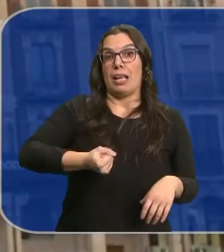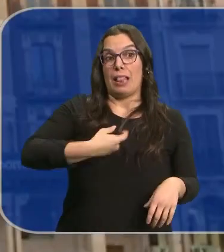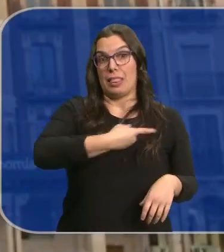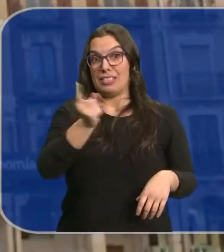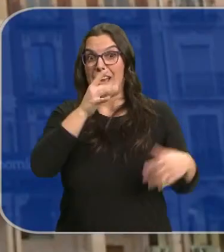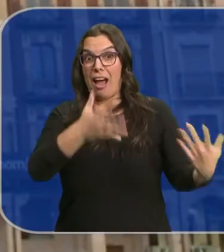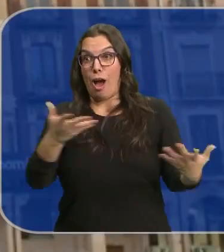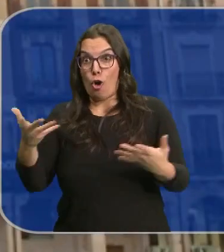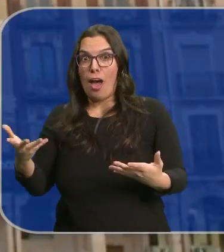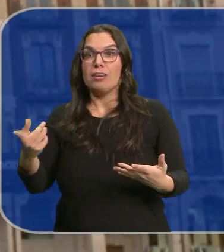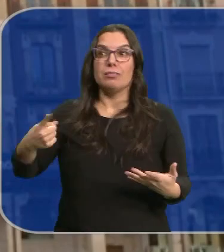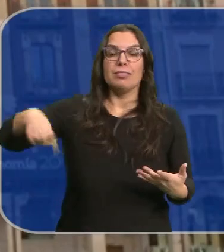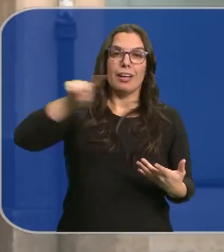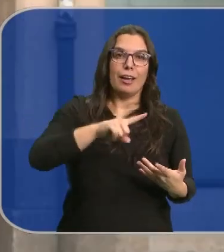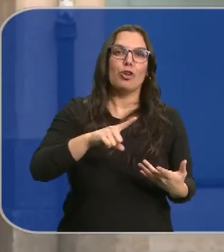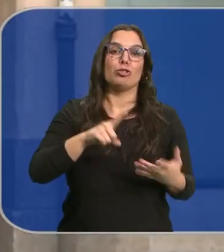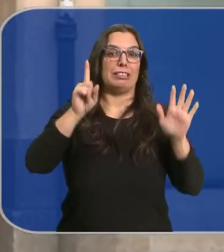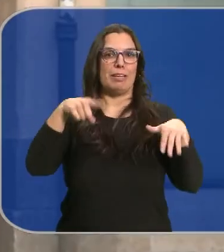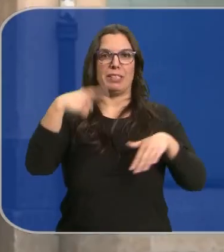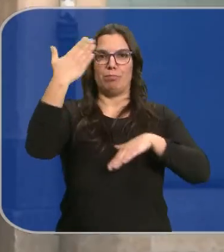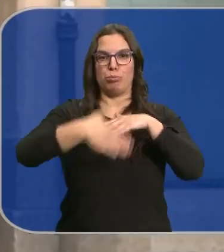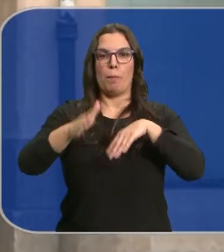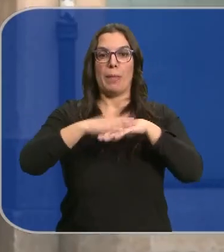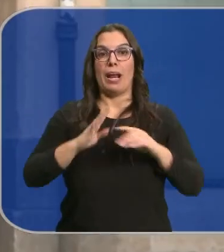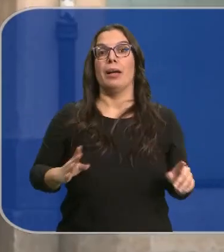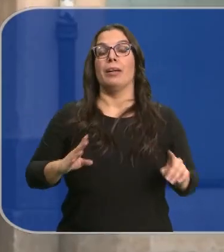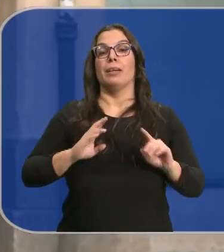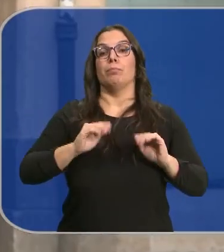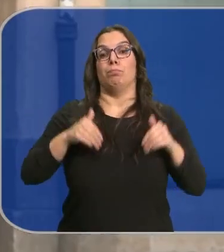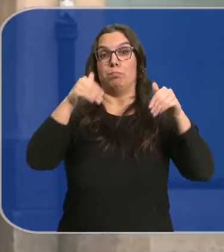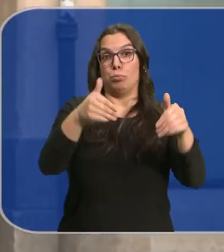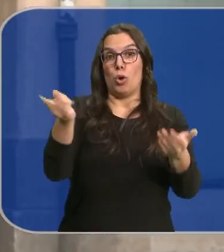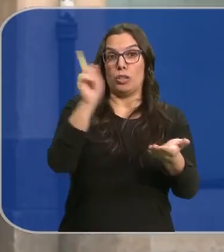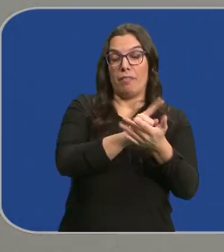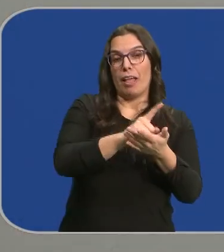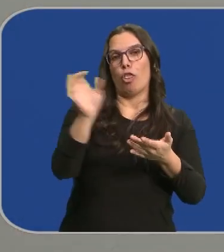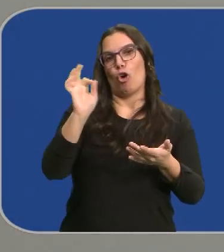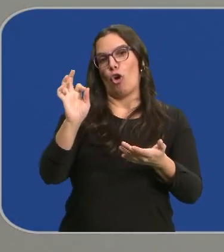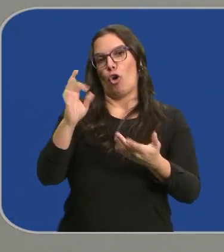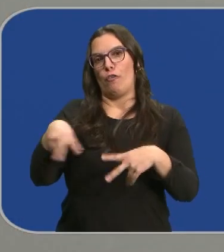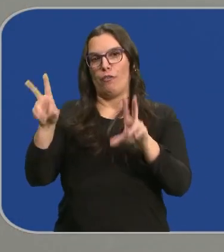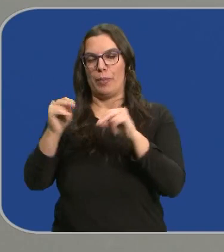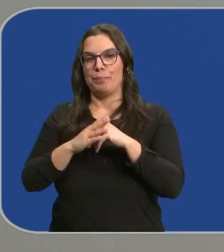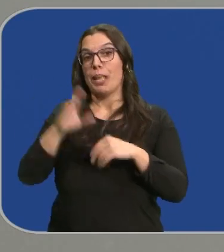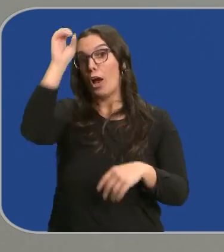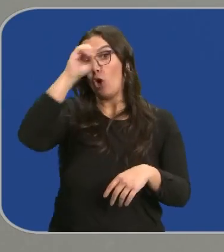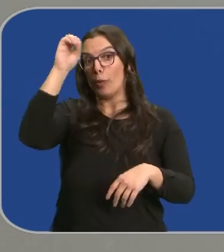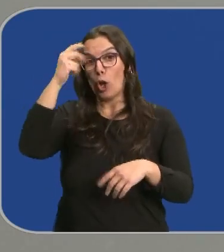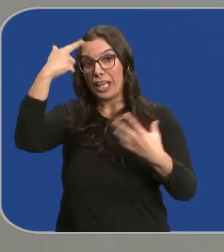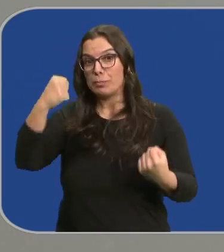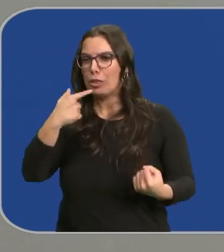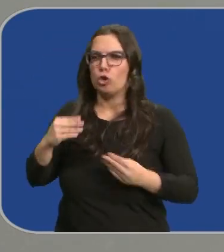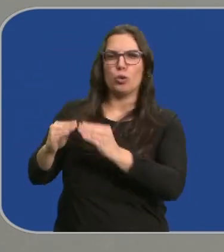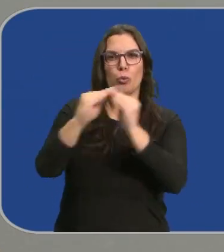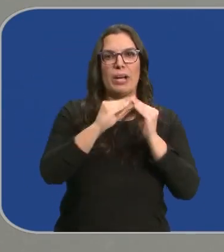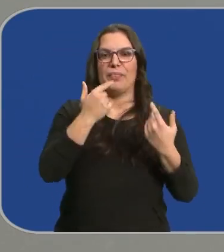y alcaldesas para renovar o para que haya cambios en los consistorios, y aquí la opinión de los expertos es unánime. Prima la persona siempre,